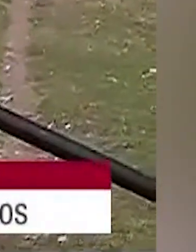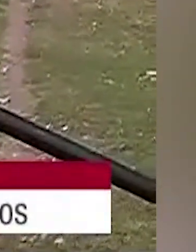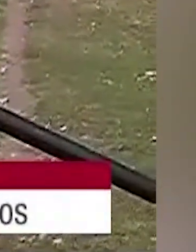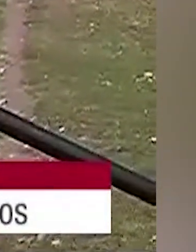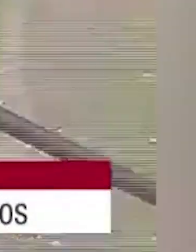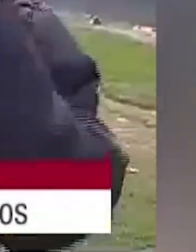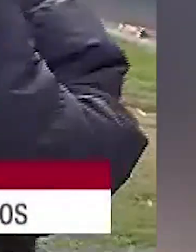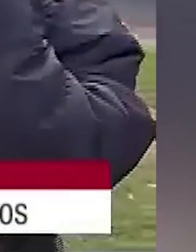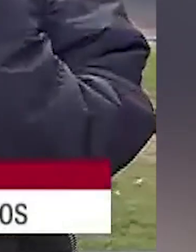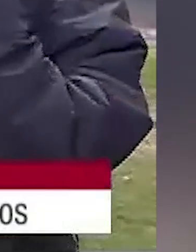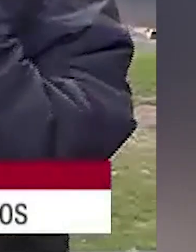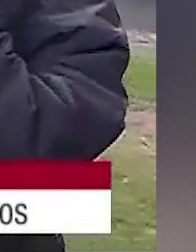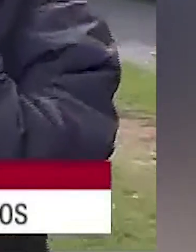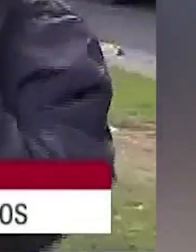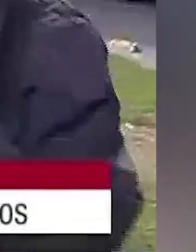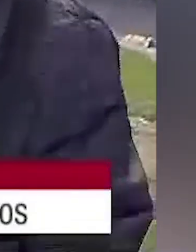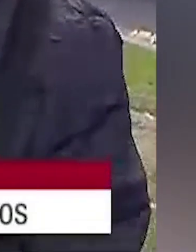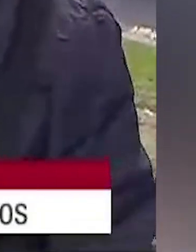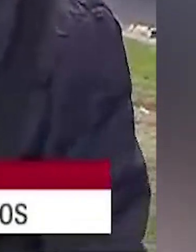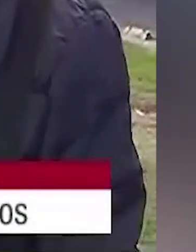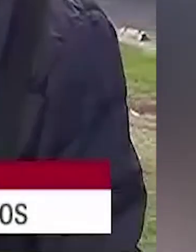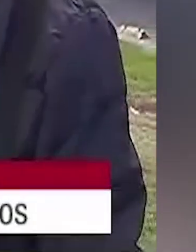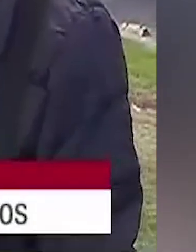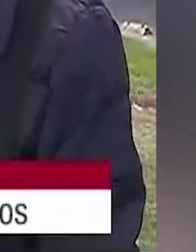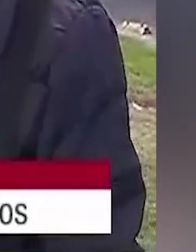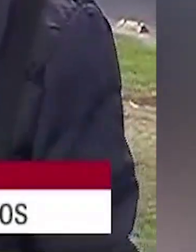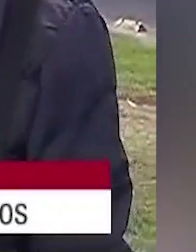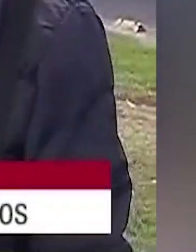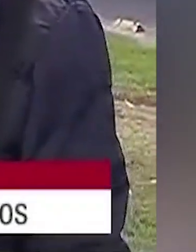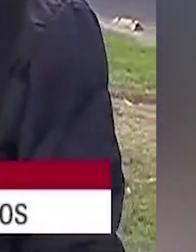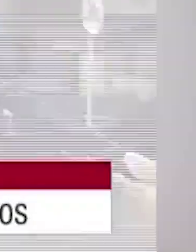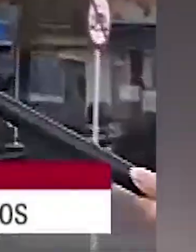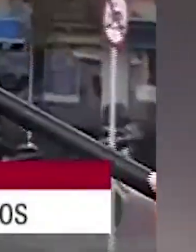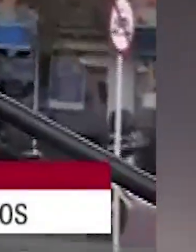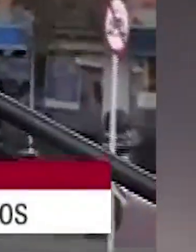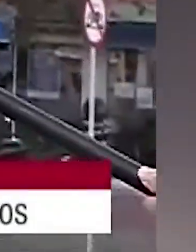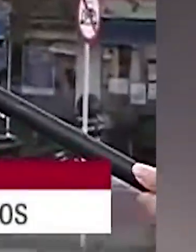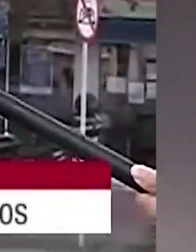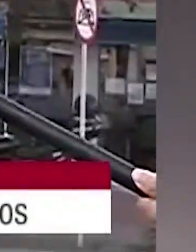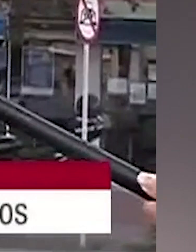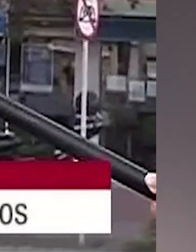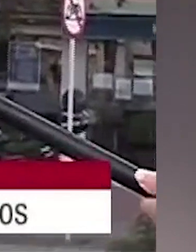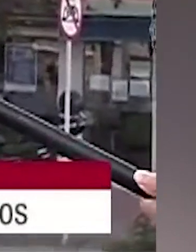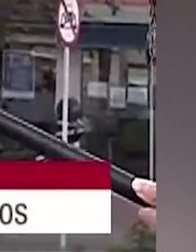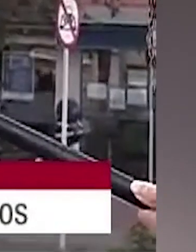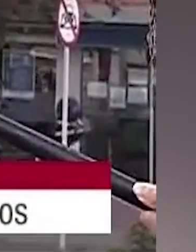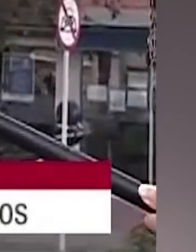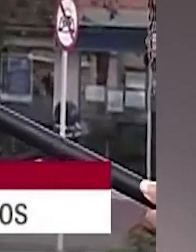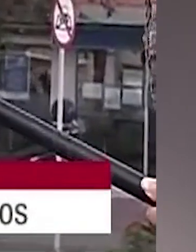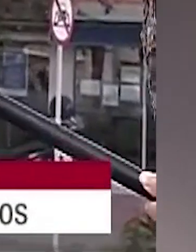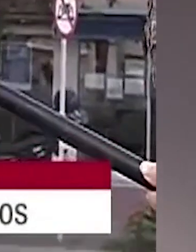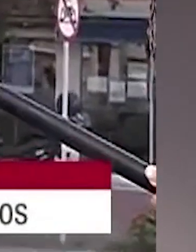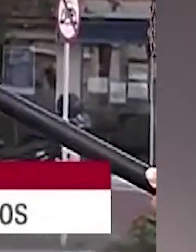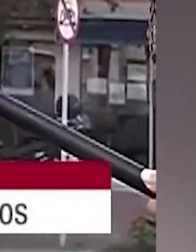como si fuera, mejor dicho. Trabajo, la organización de pronto un poquito. Las oportunidades que le genera a todo